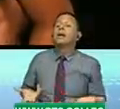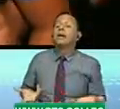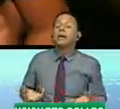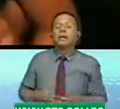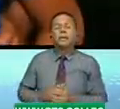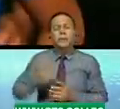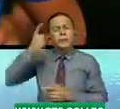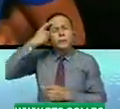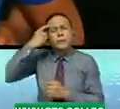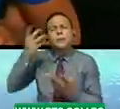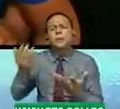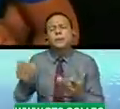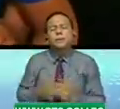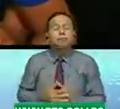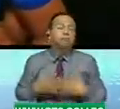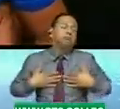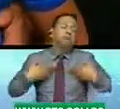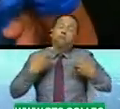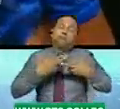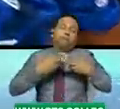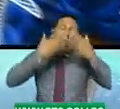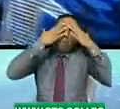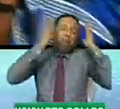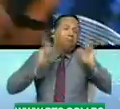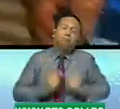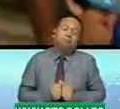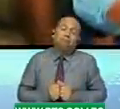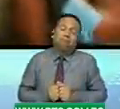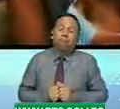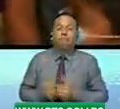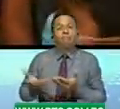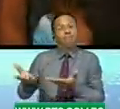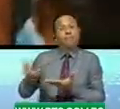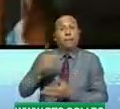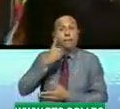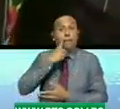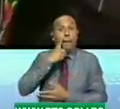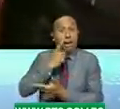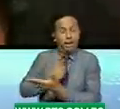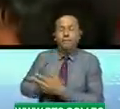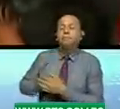Piénselo, piénselo. No me sé los nombres. Aquí el papá.